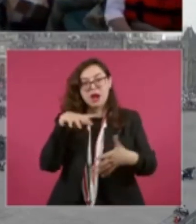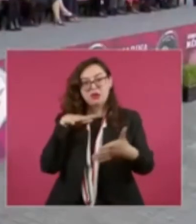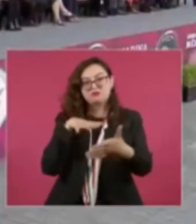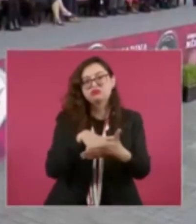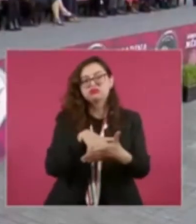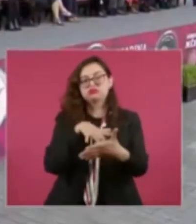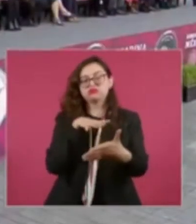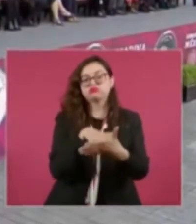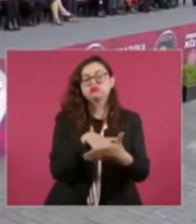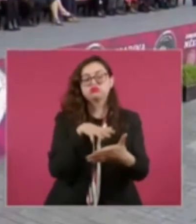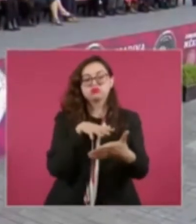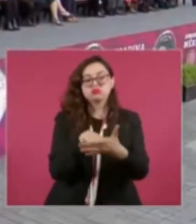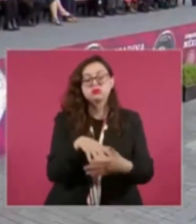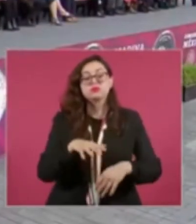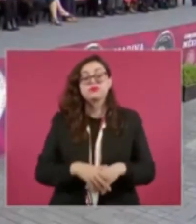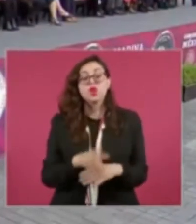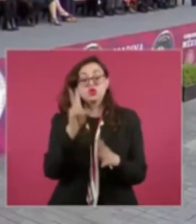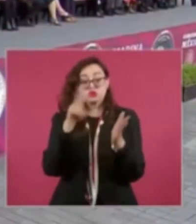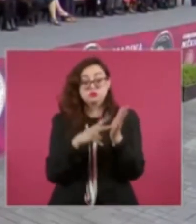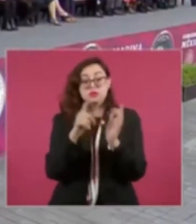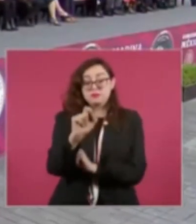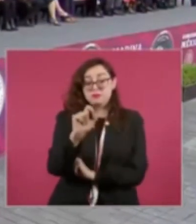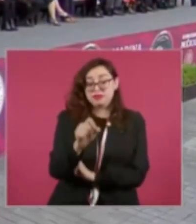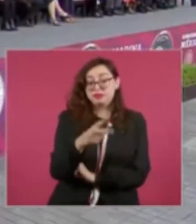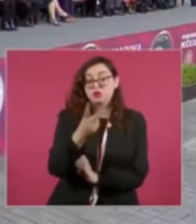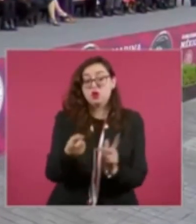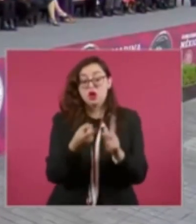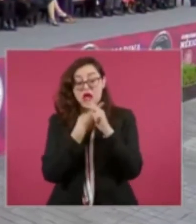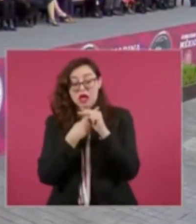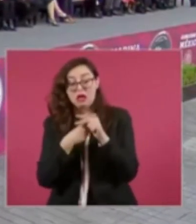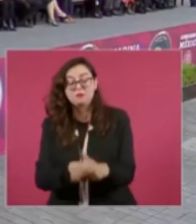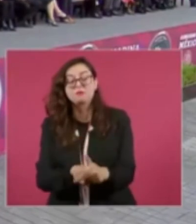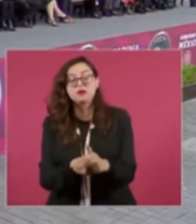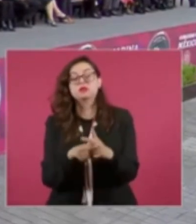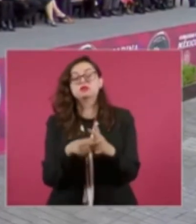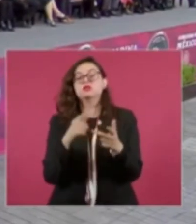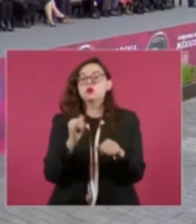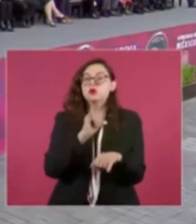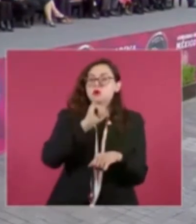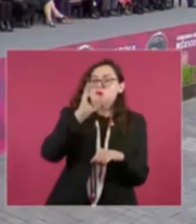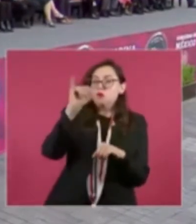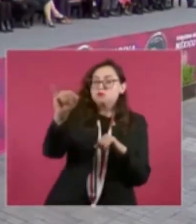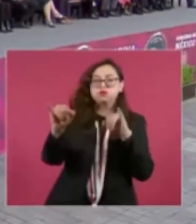público consentidor de Sin Censura previo al grito de independencia. Escuche usted.